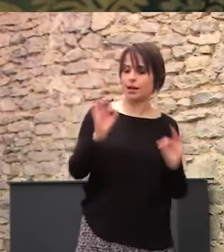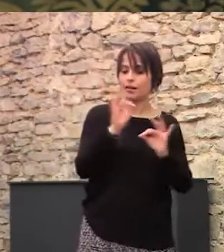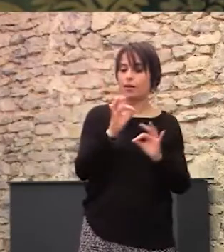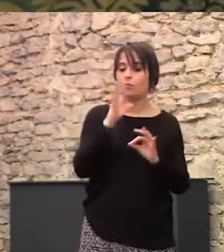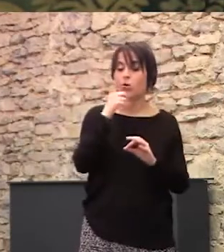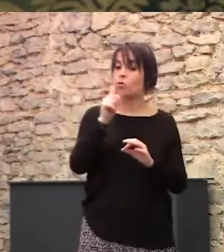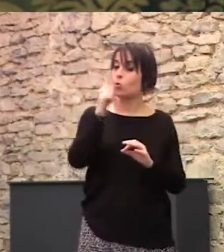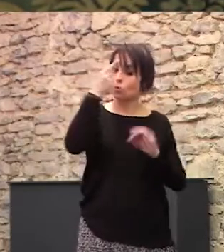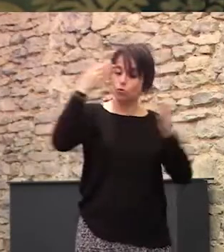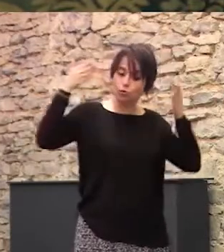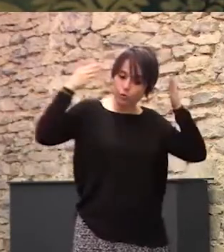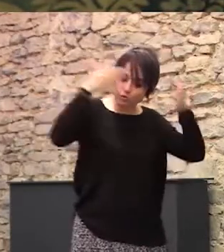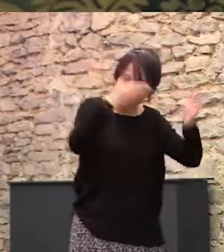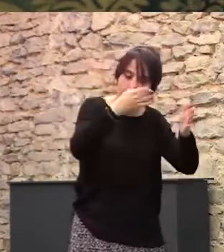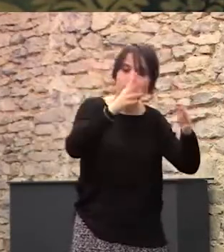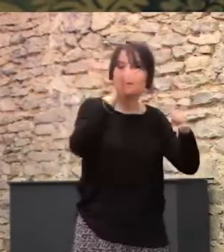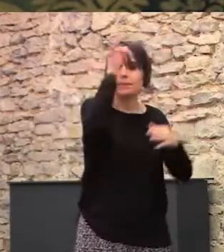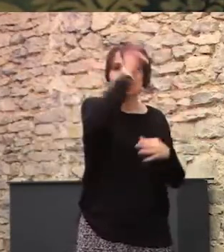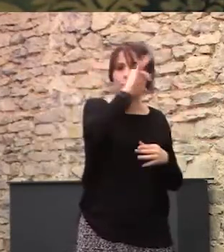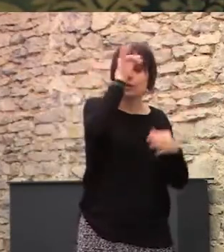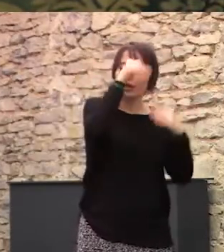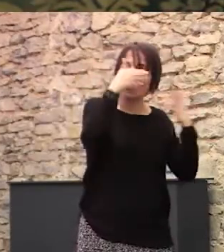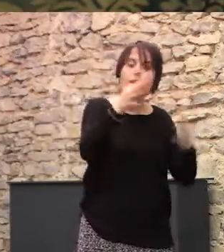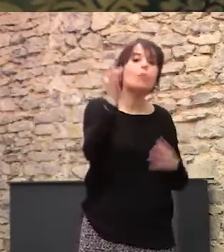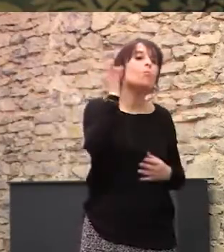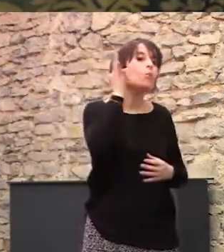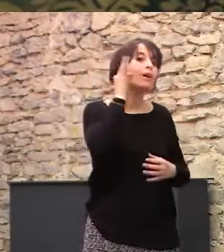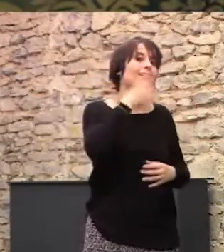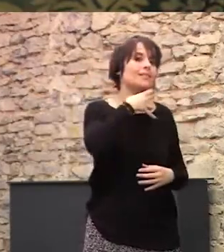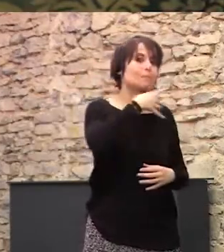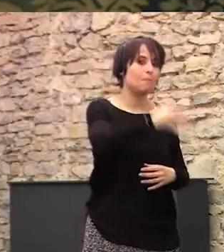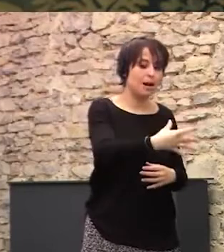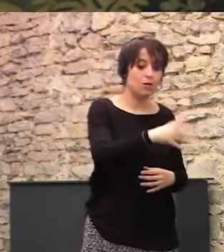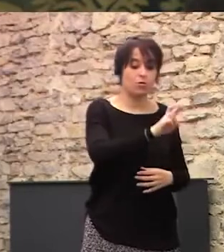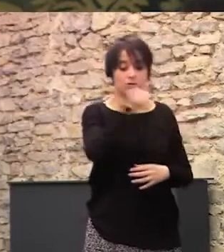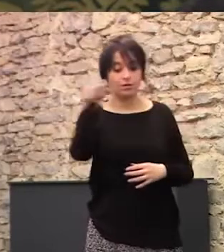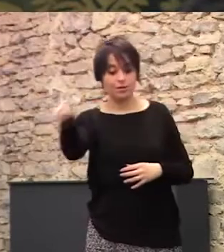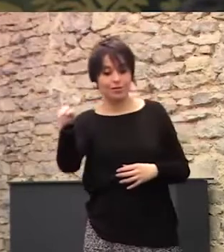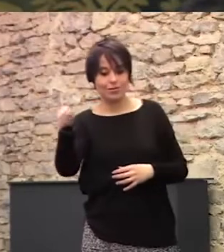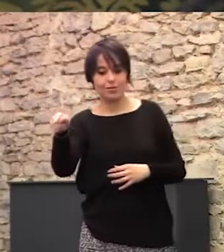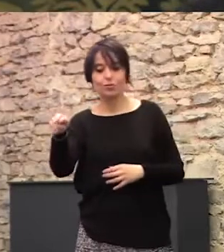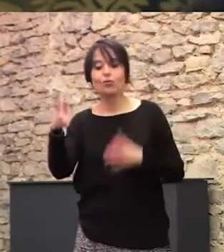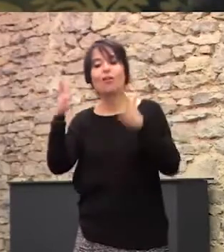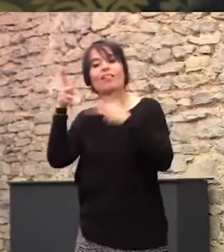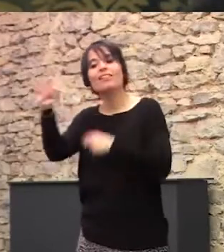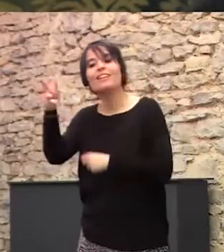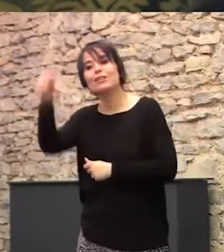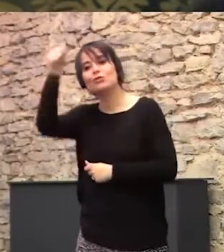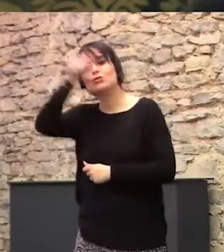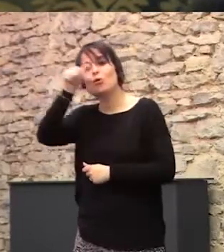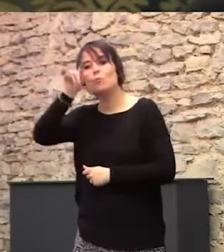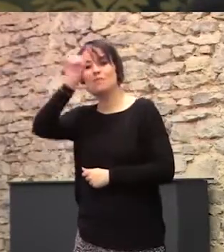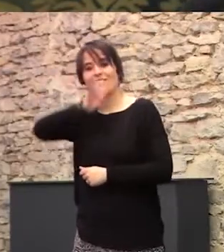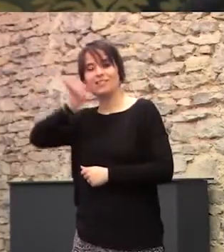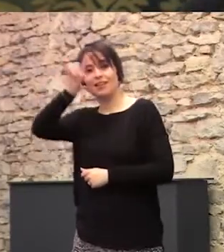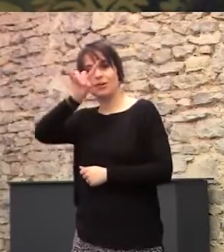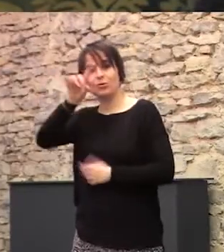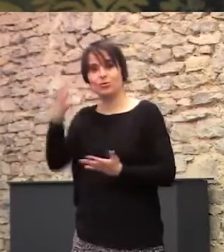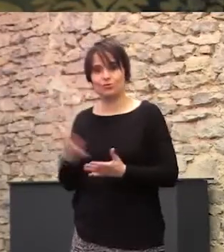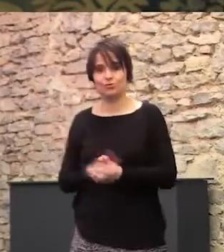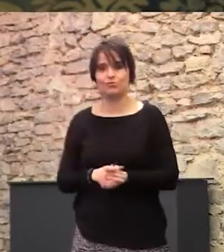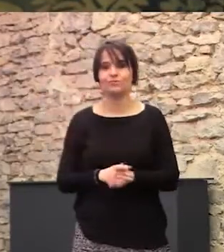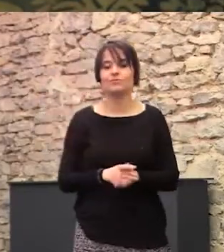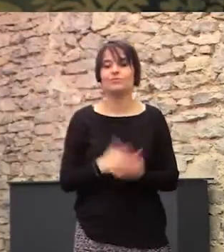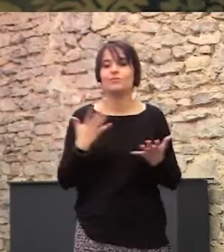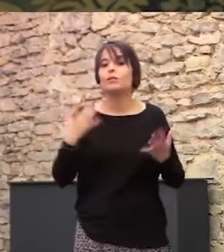centraba su teoría en las mujeres blancas y del otro lado estaba centrado sobre los hombres negros. Entonces,